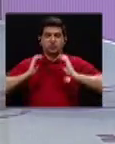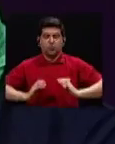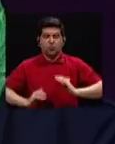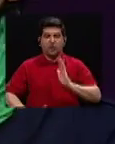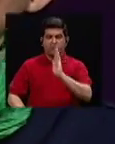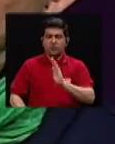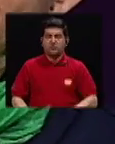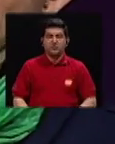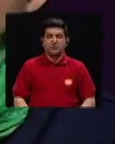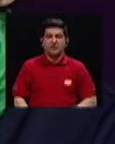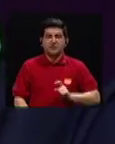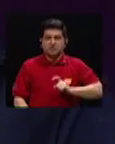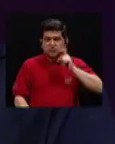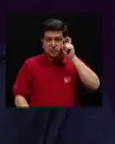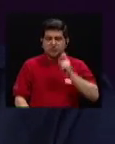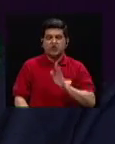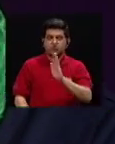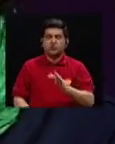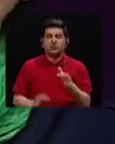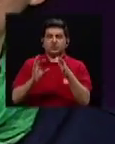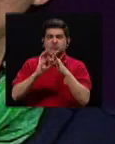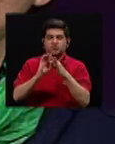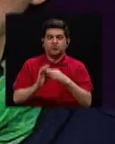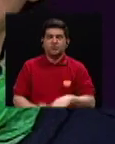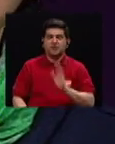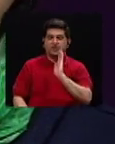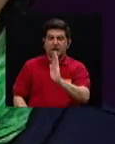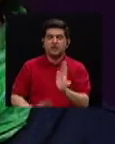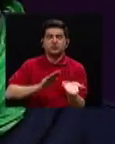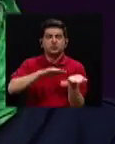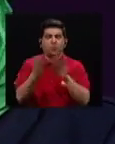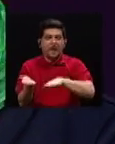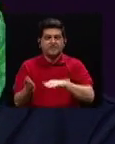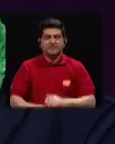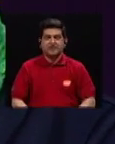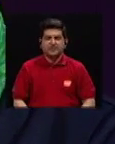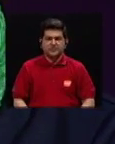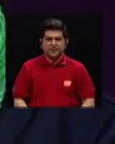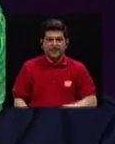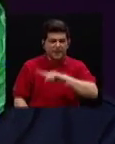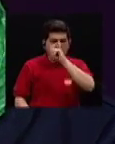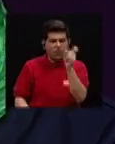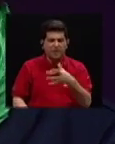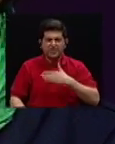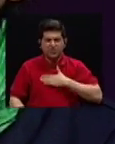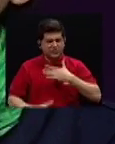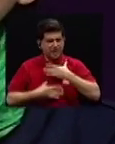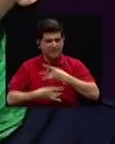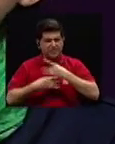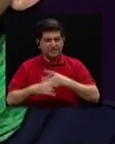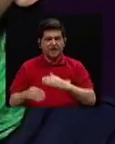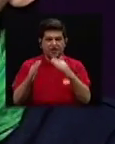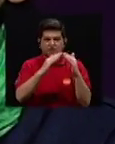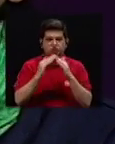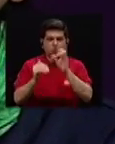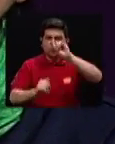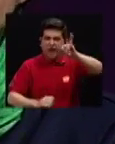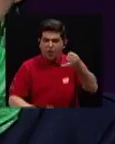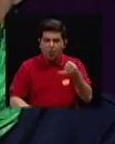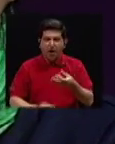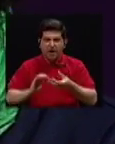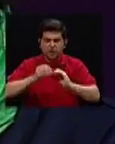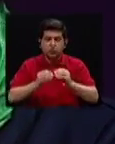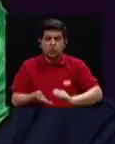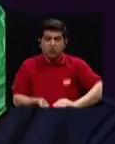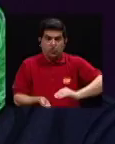muerte ahora eh una pregunta que a mí siempre me ha interesado siguiendo un poco con esto eh en Ciudad Juárez este hubo un número muy alto